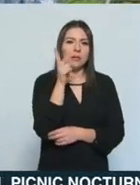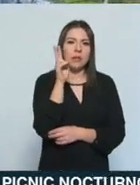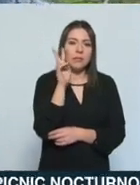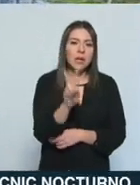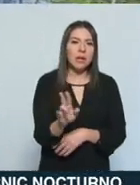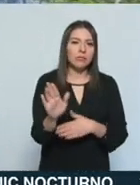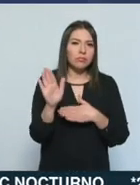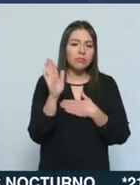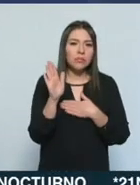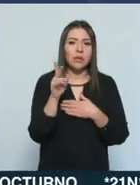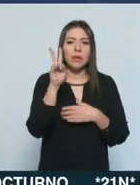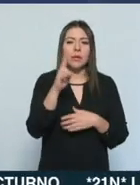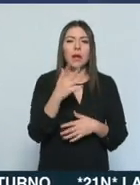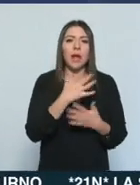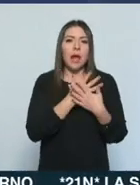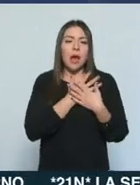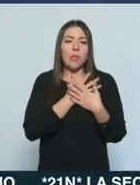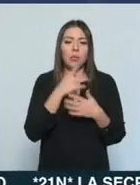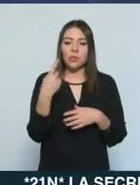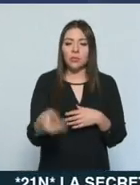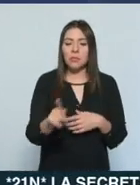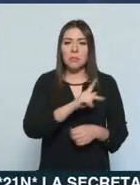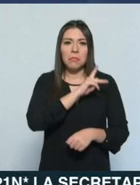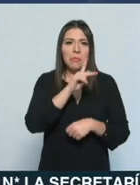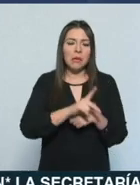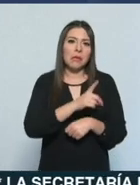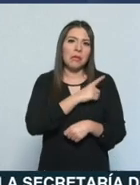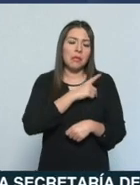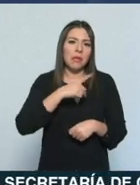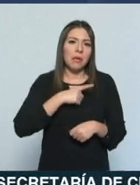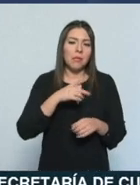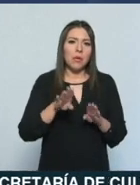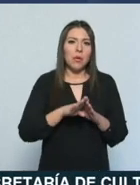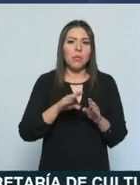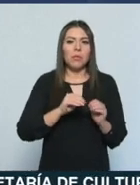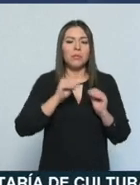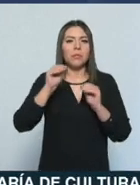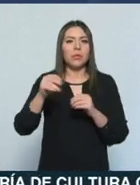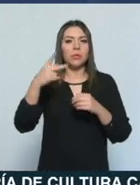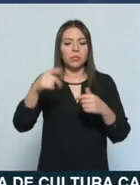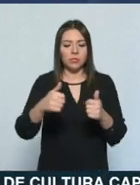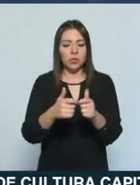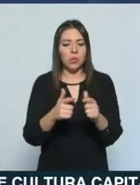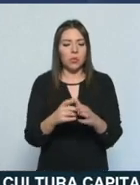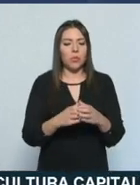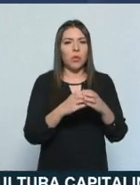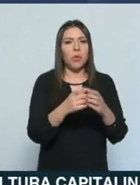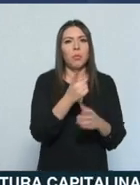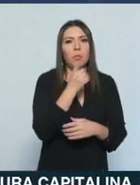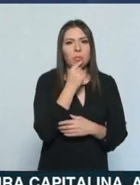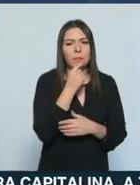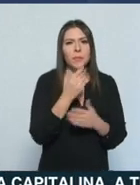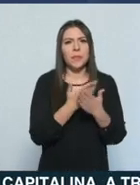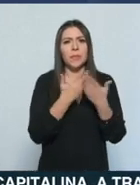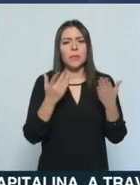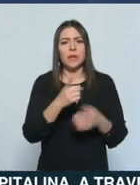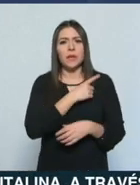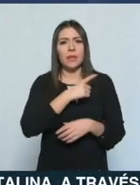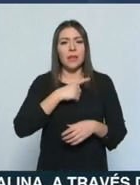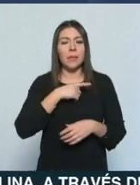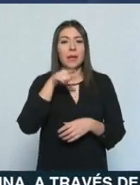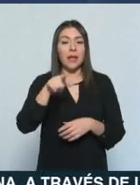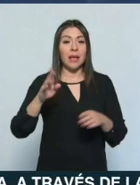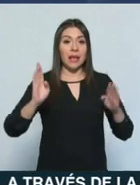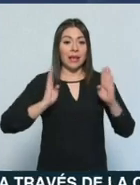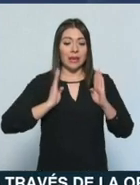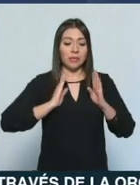patriotismo, sean transferidos a los cuerpos policíacos. Yo polemizo con muchos colegas cuando hablan del tema de policializar al ejército.